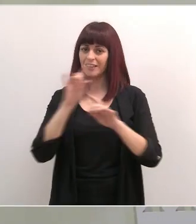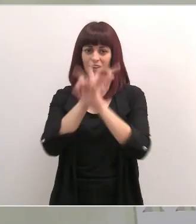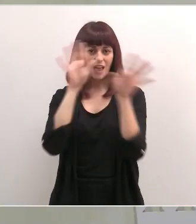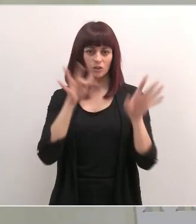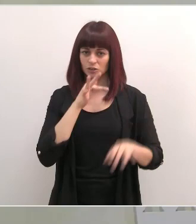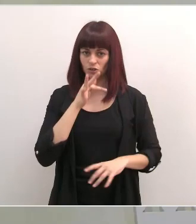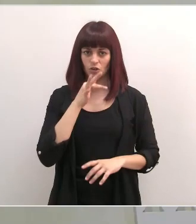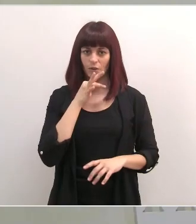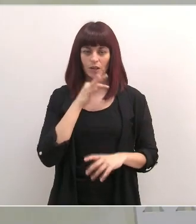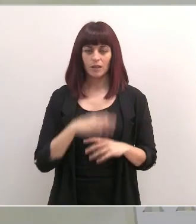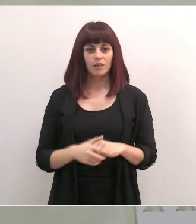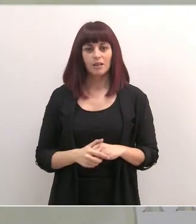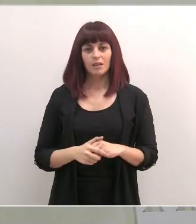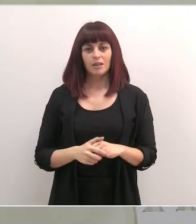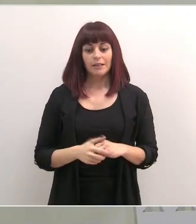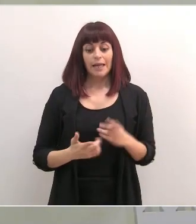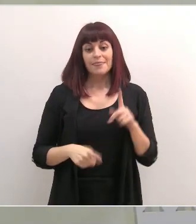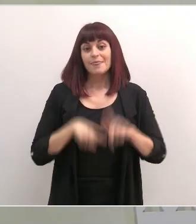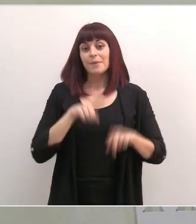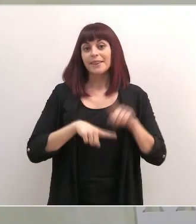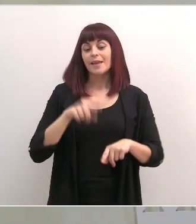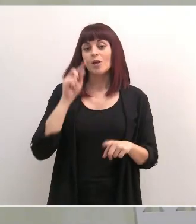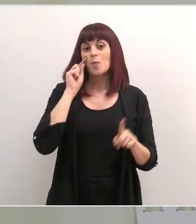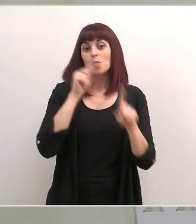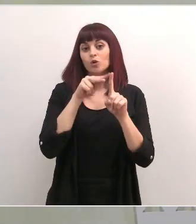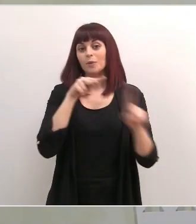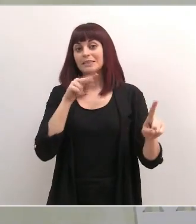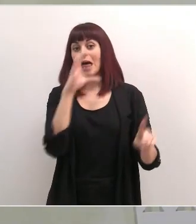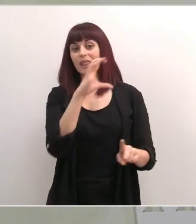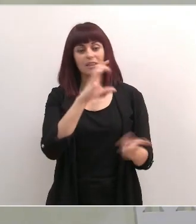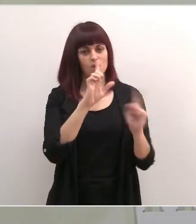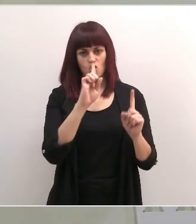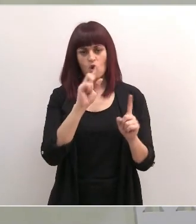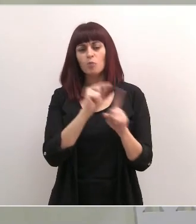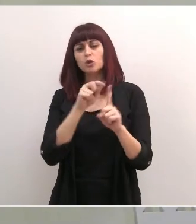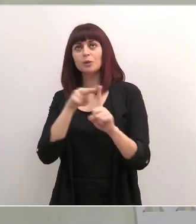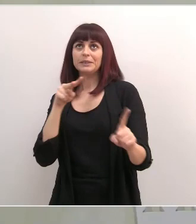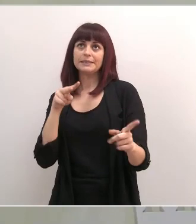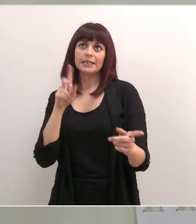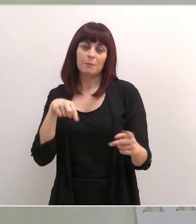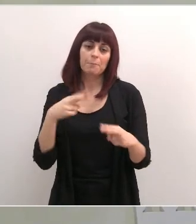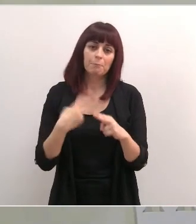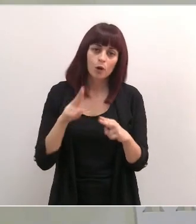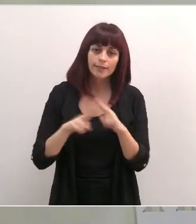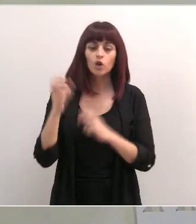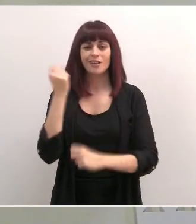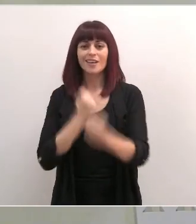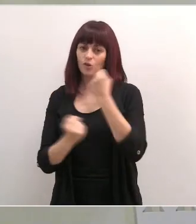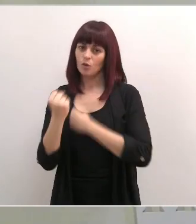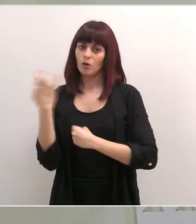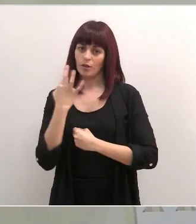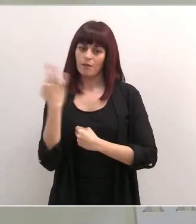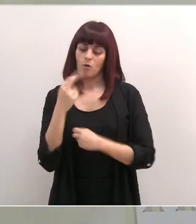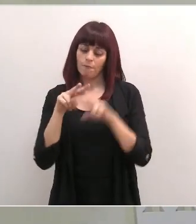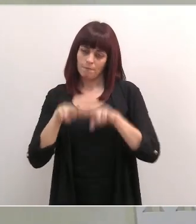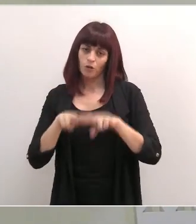que hay distintas visiones, no solamente está desde el punto de vista científico, sino desde el punto de vista político y económico que tenemos que barajar,